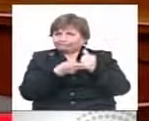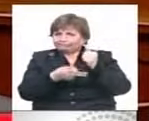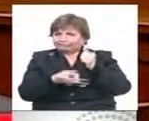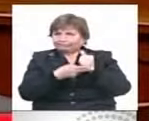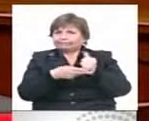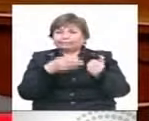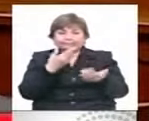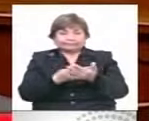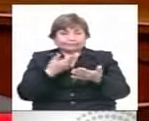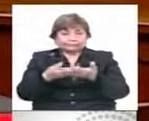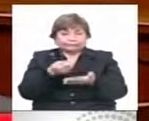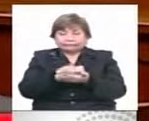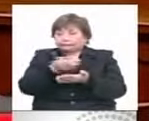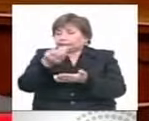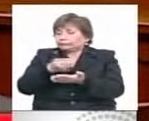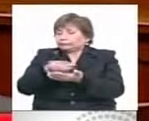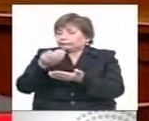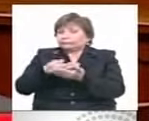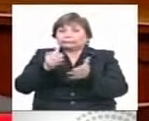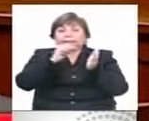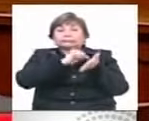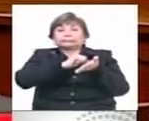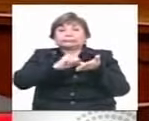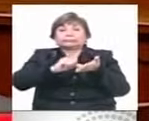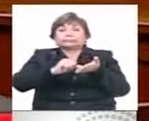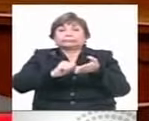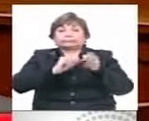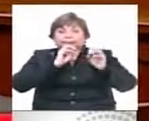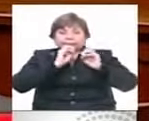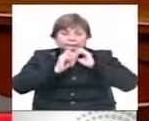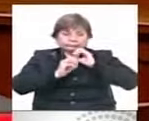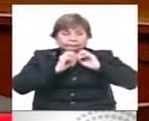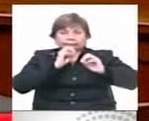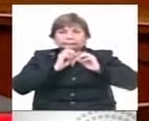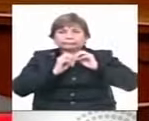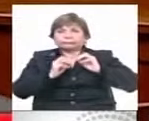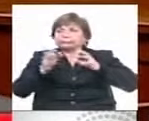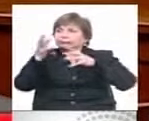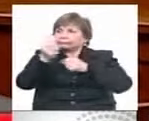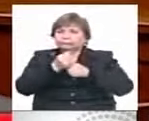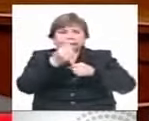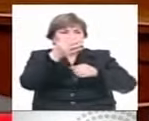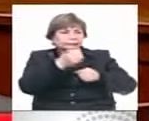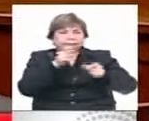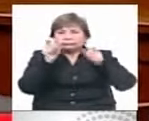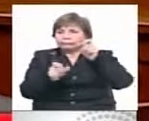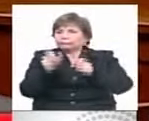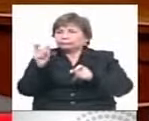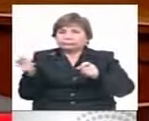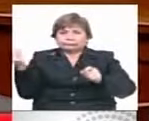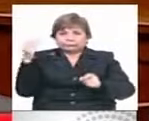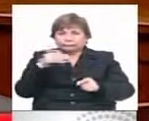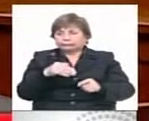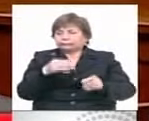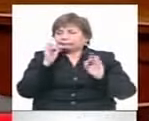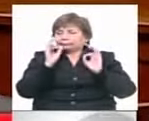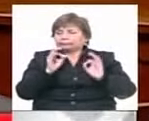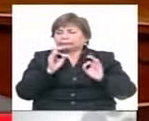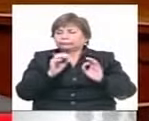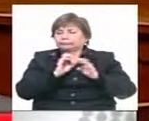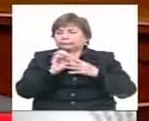para los gastos de operación, mantenimiento, reclutamiento del personal con énfasis